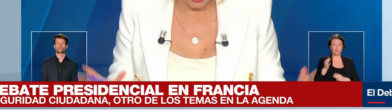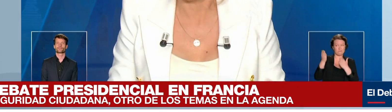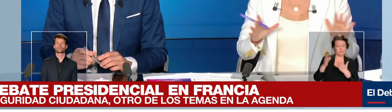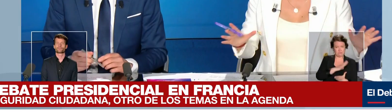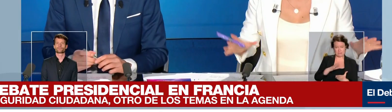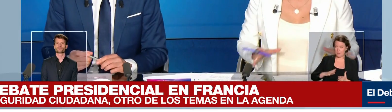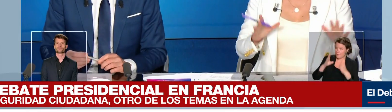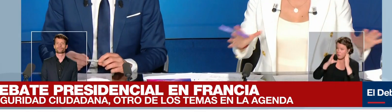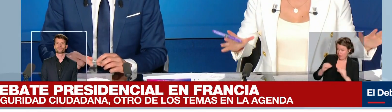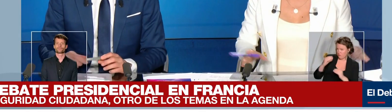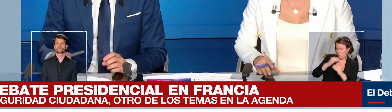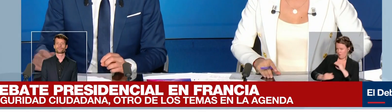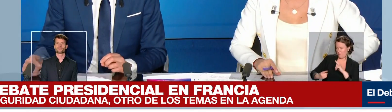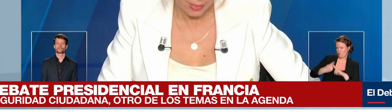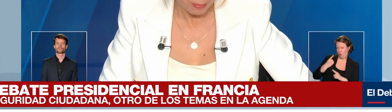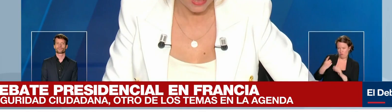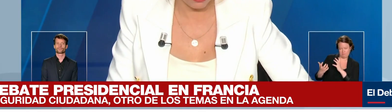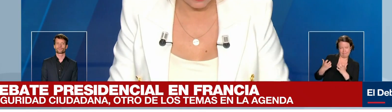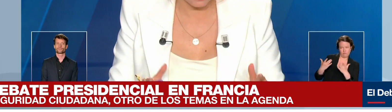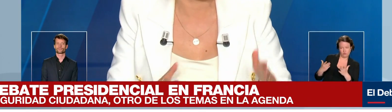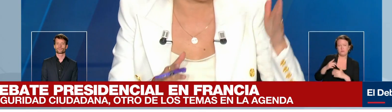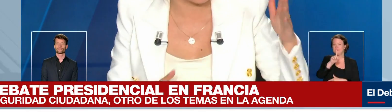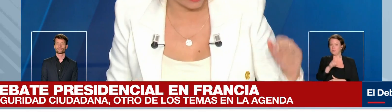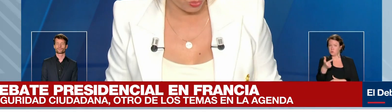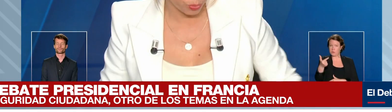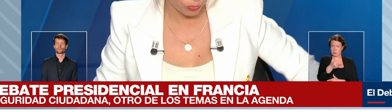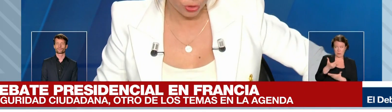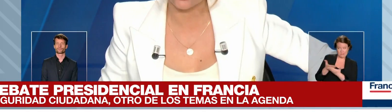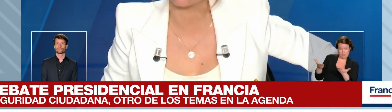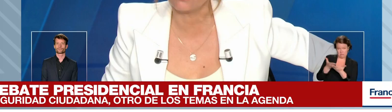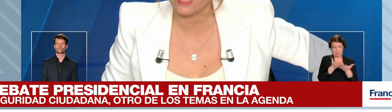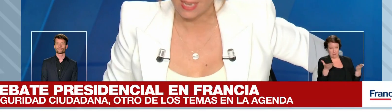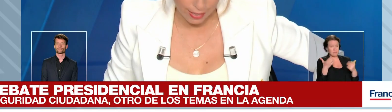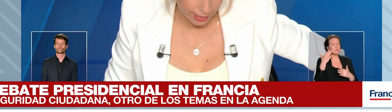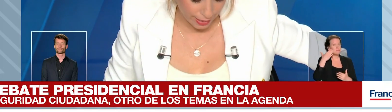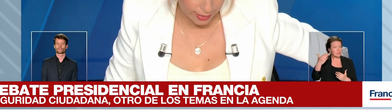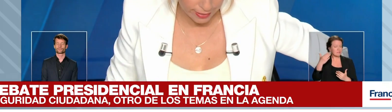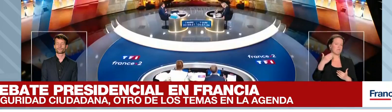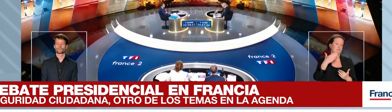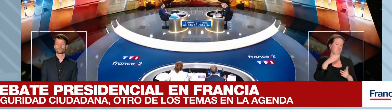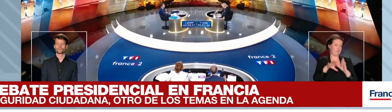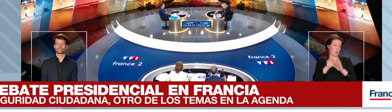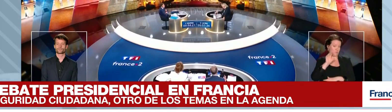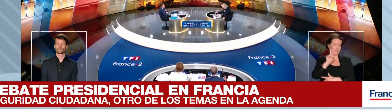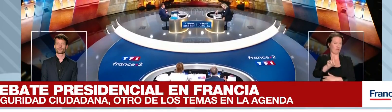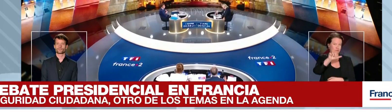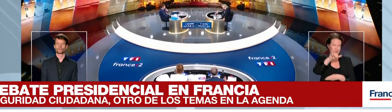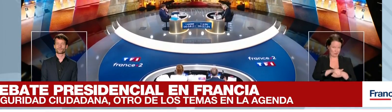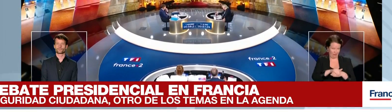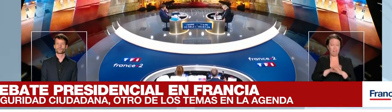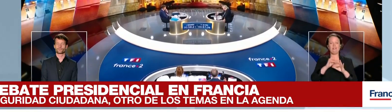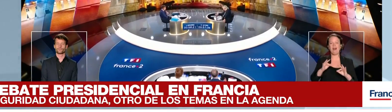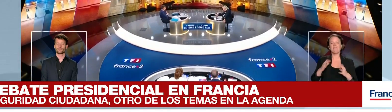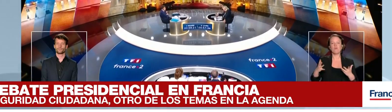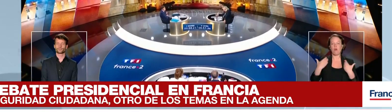suyo, señora Marine Le Pen. Pregunta para ambos, la misma, una pregunta simple. Si ustedes son reelegidos, ¿cambiarían ustedes las reglas que